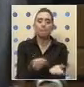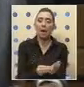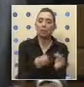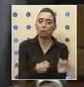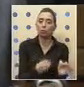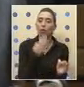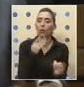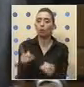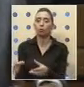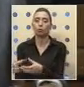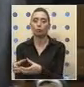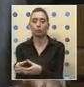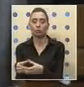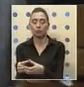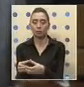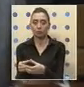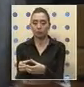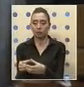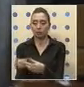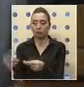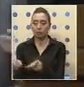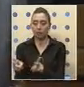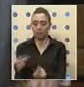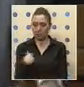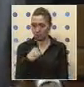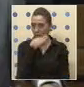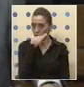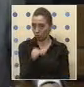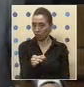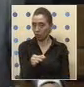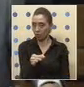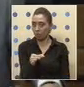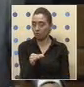sector, y permítanme decirles,